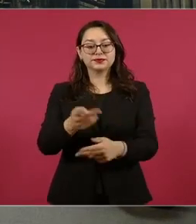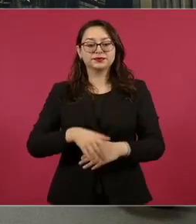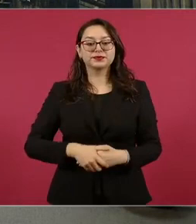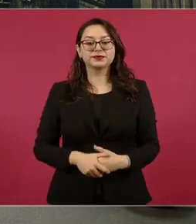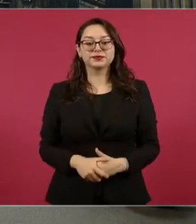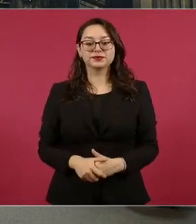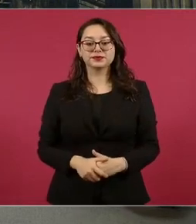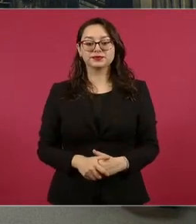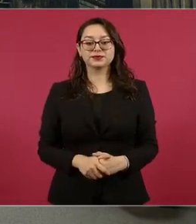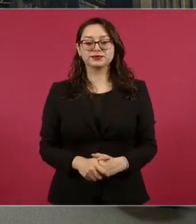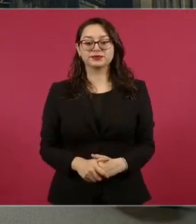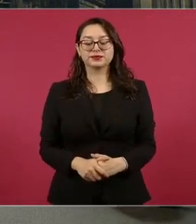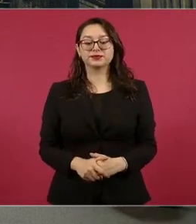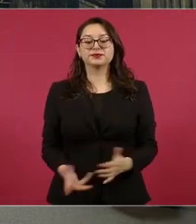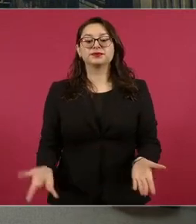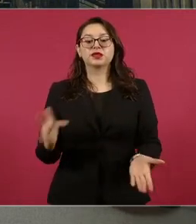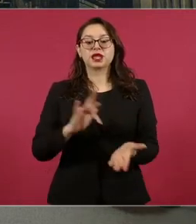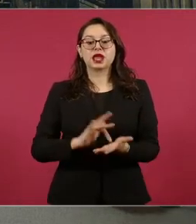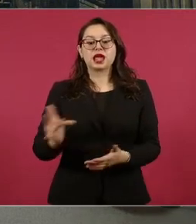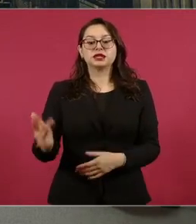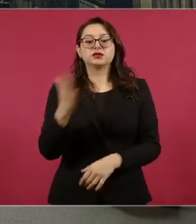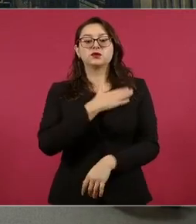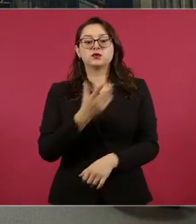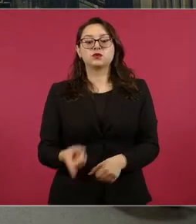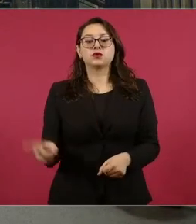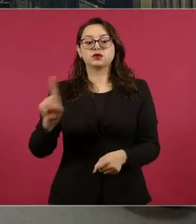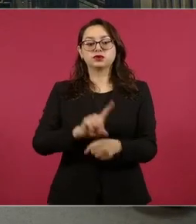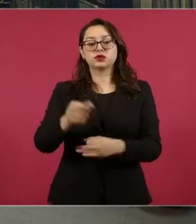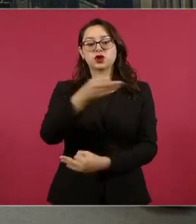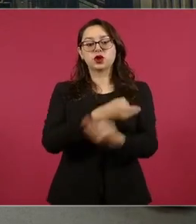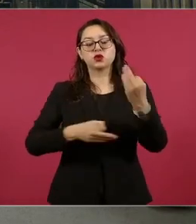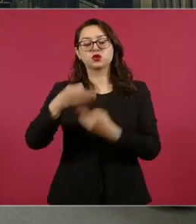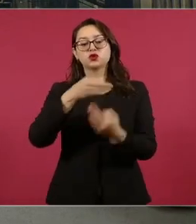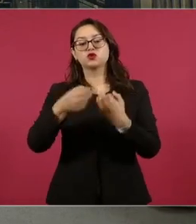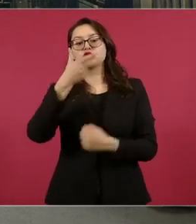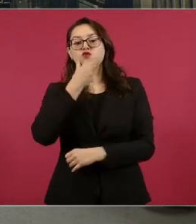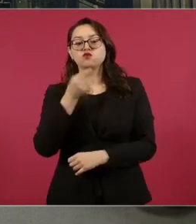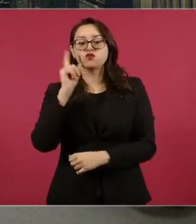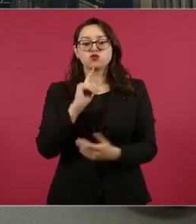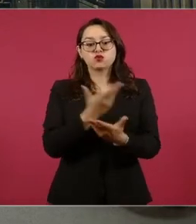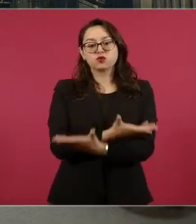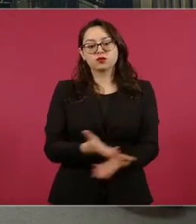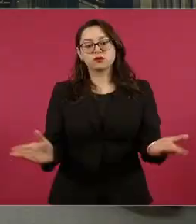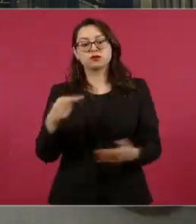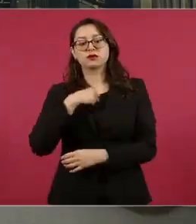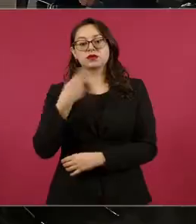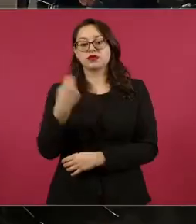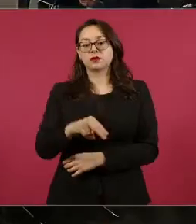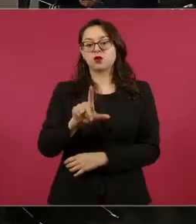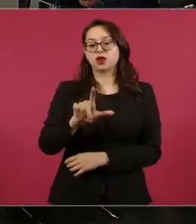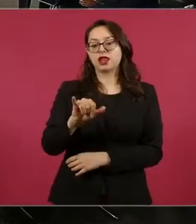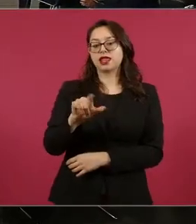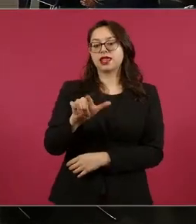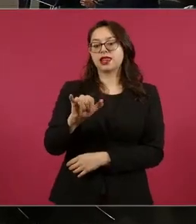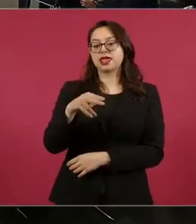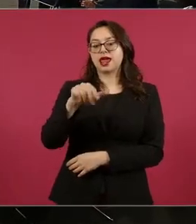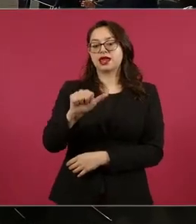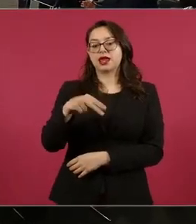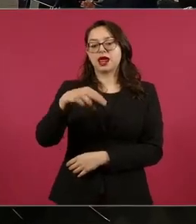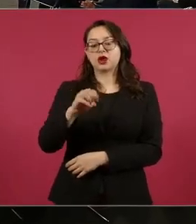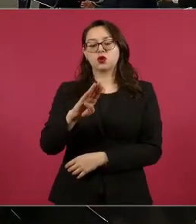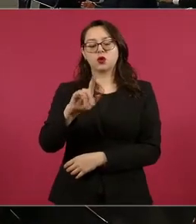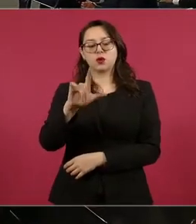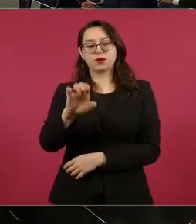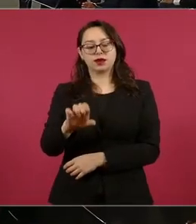adelante Gracias Muy buenos días a todos a todas y a todos Liliana noble de pulso saludable señor presidente la revista Time out